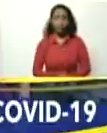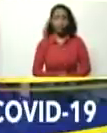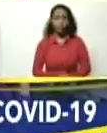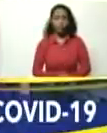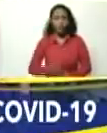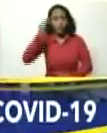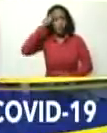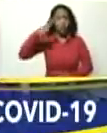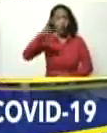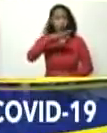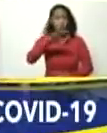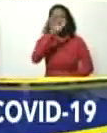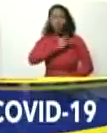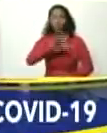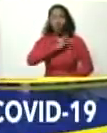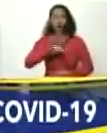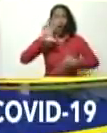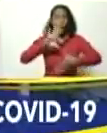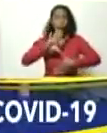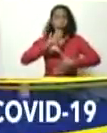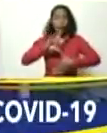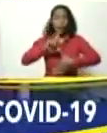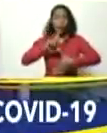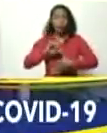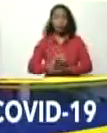del pueblo soberano de América Latina,